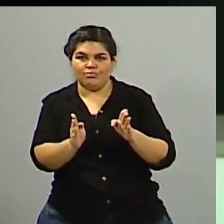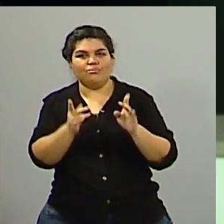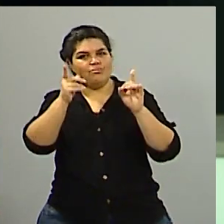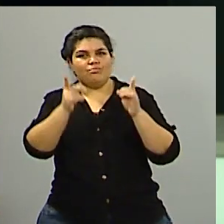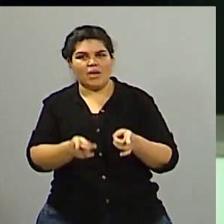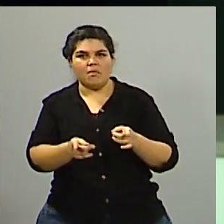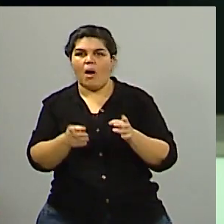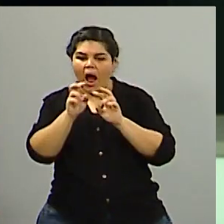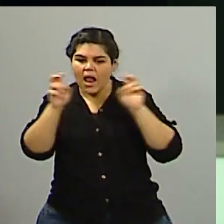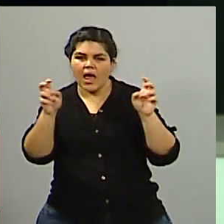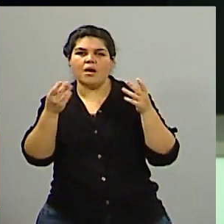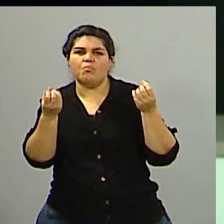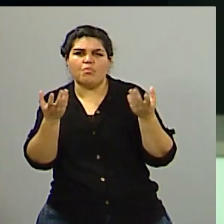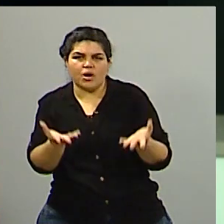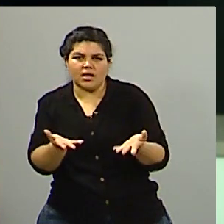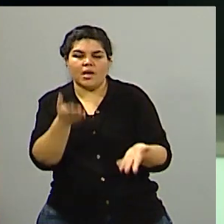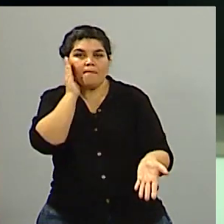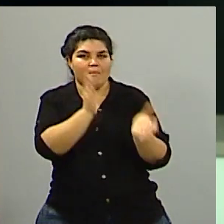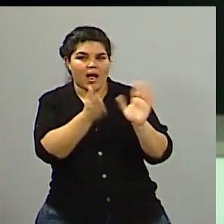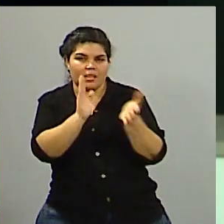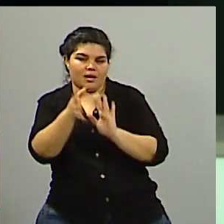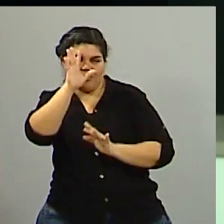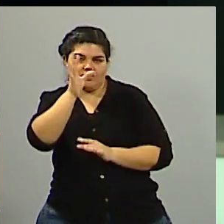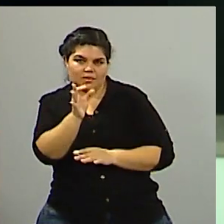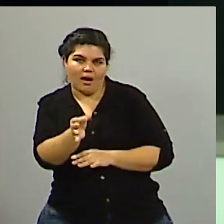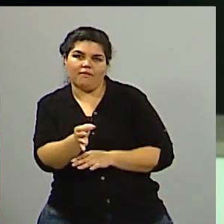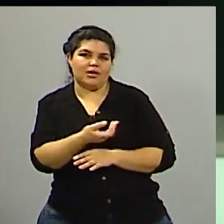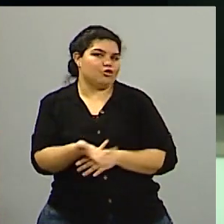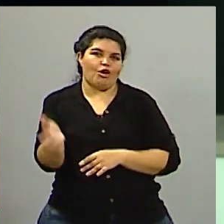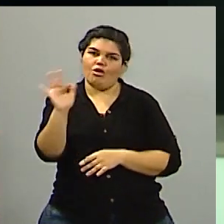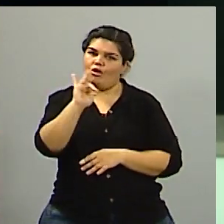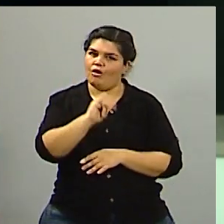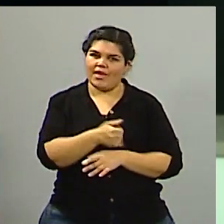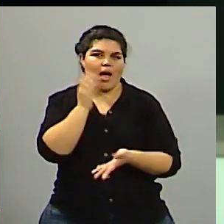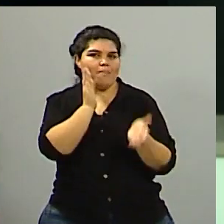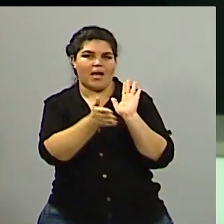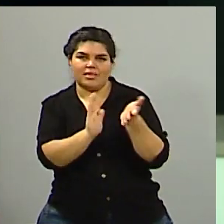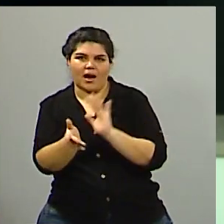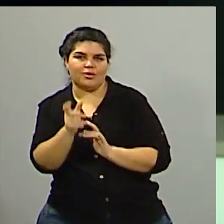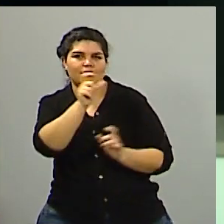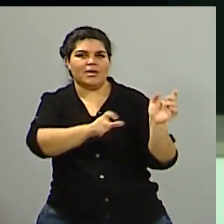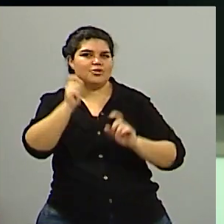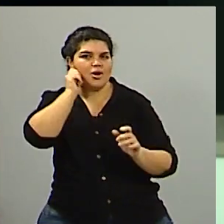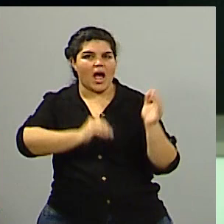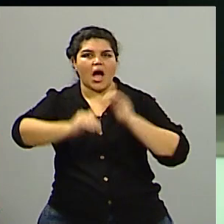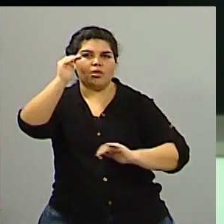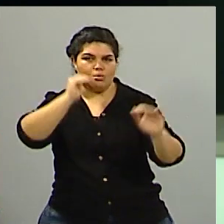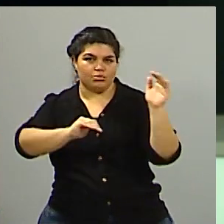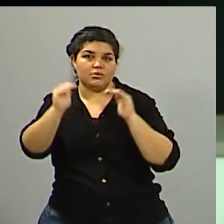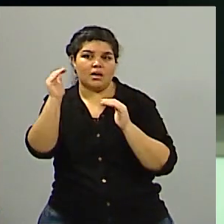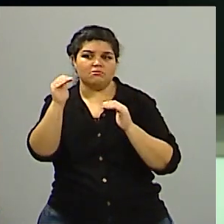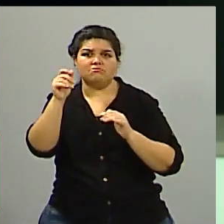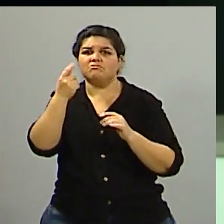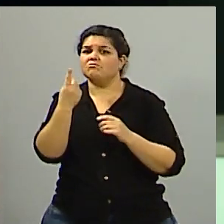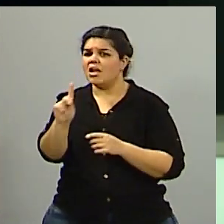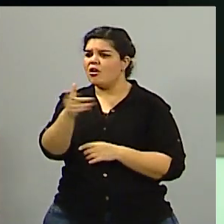estas situaciones de maltrato que sabemos en nuestra cotidianidad que suceden, pero lamentablemente no ocupan hoy las agendas